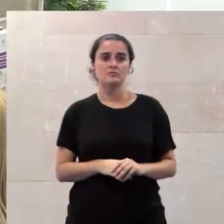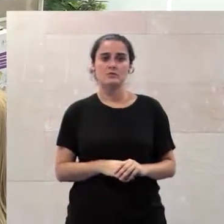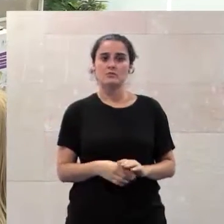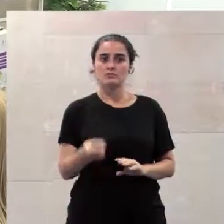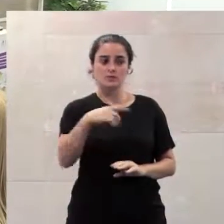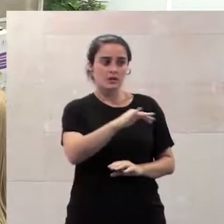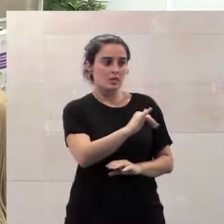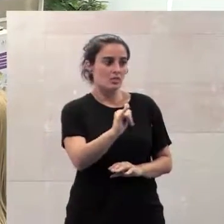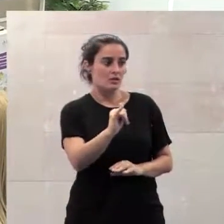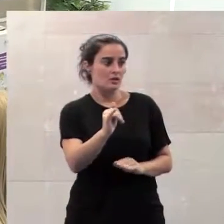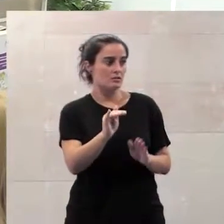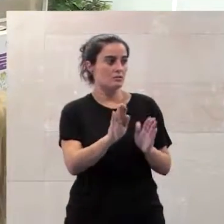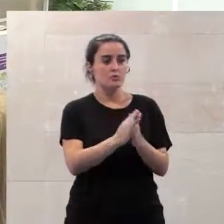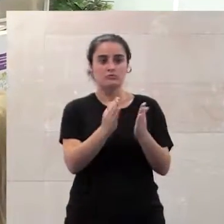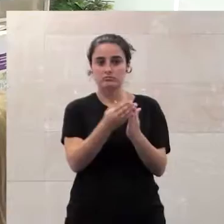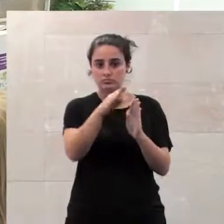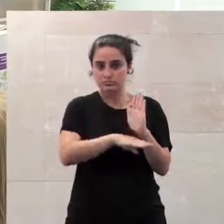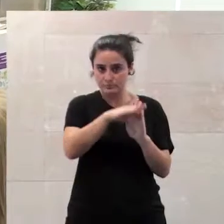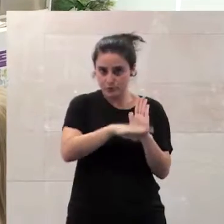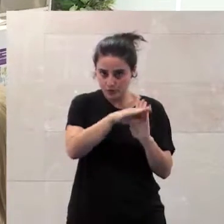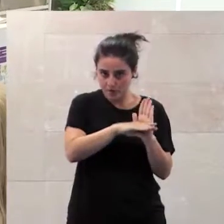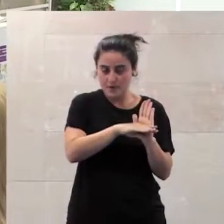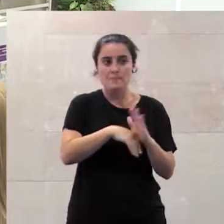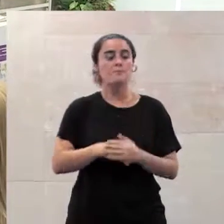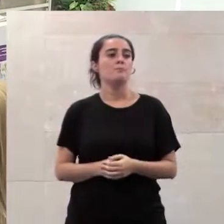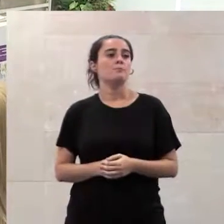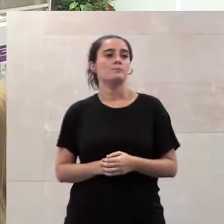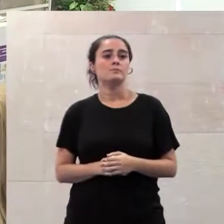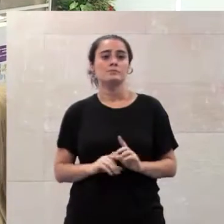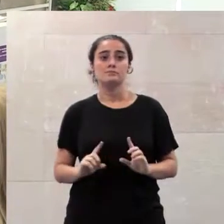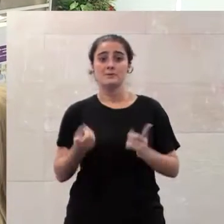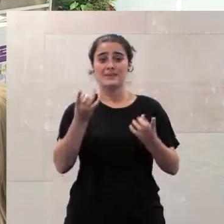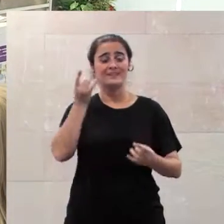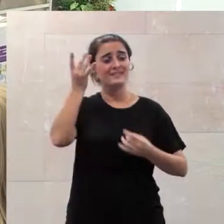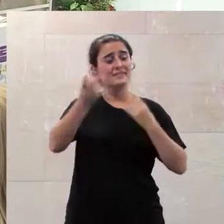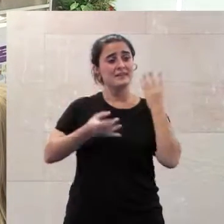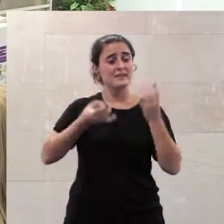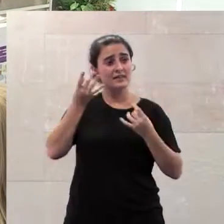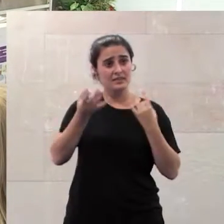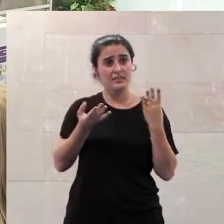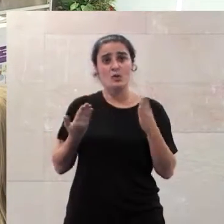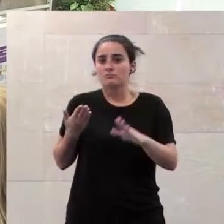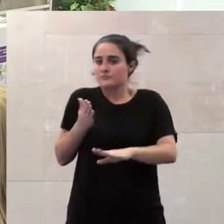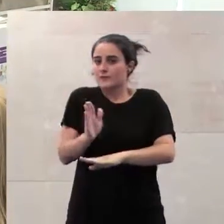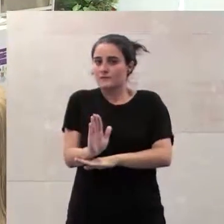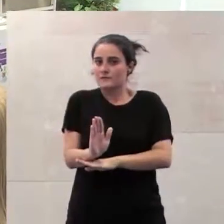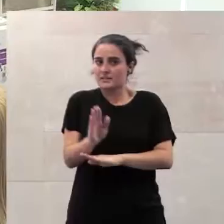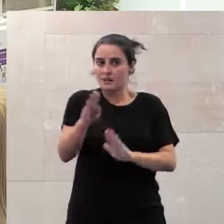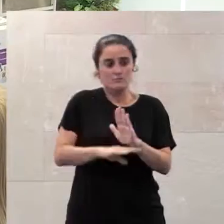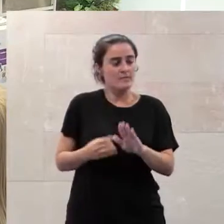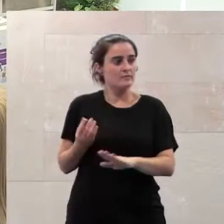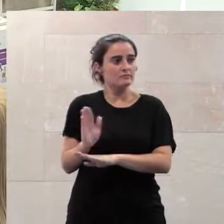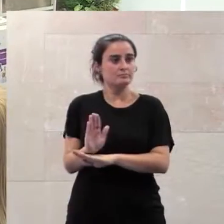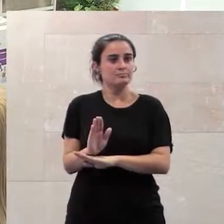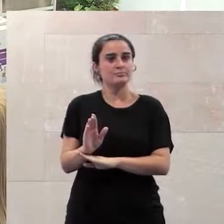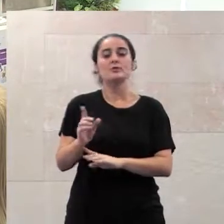eskura daukazuela egitaragua, lehenengo ekintza edo lehenengo bai, eskaintza, programazioaren eskaintza